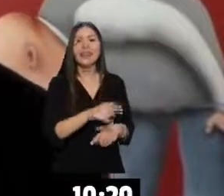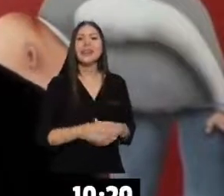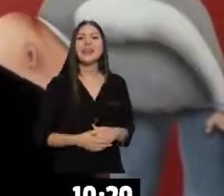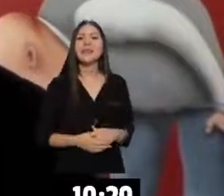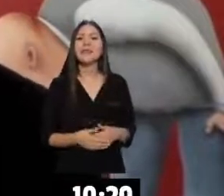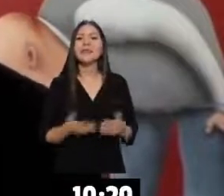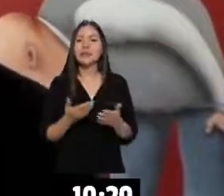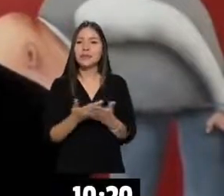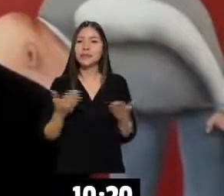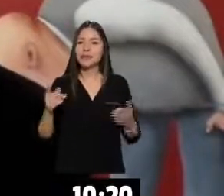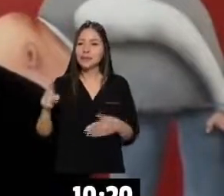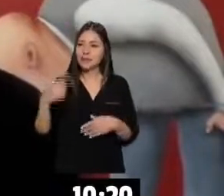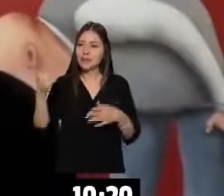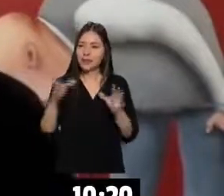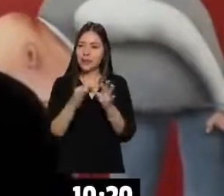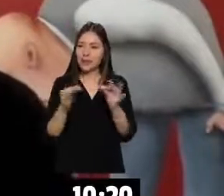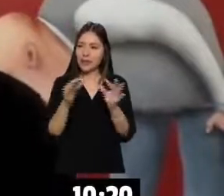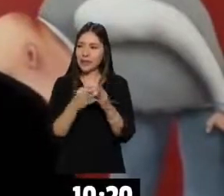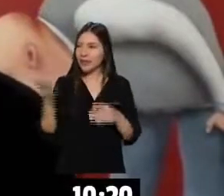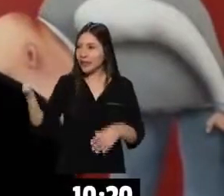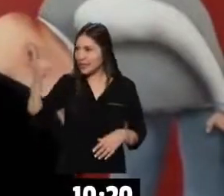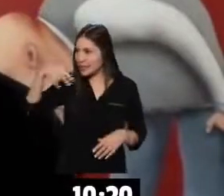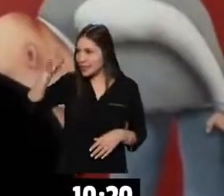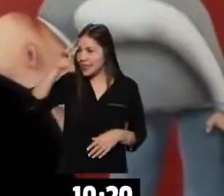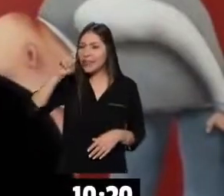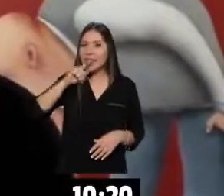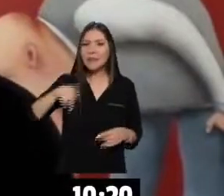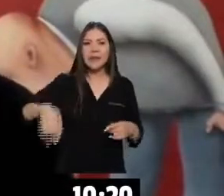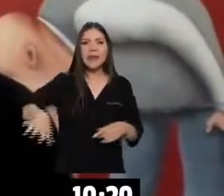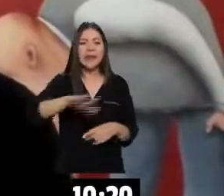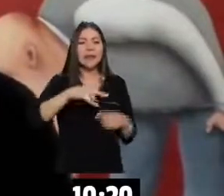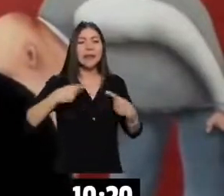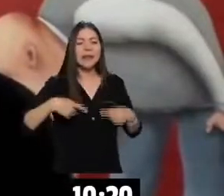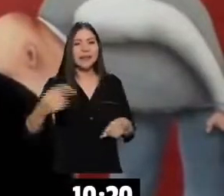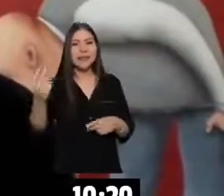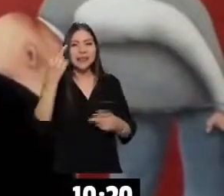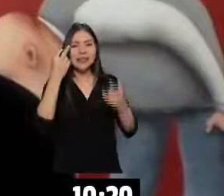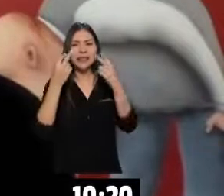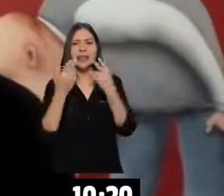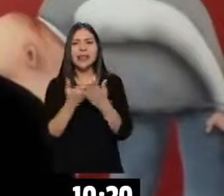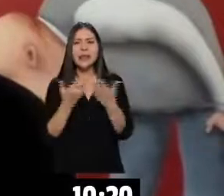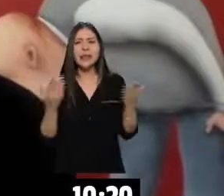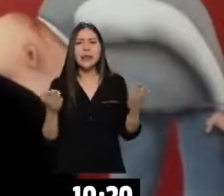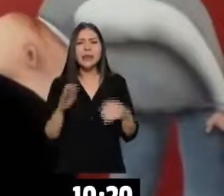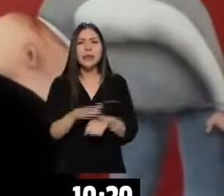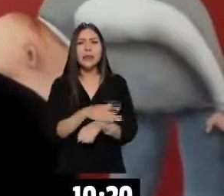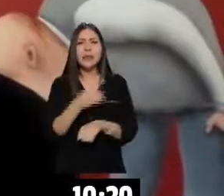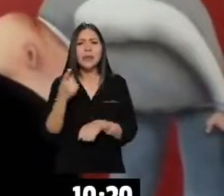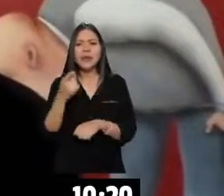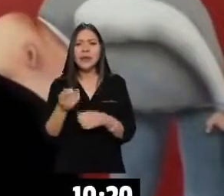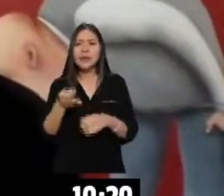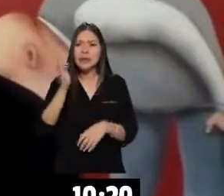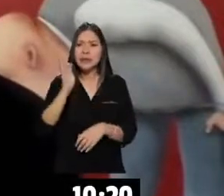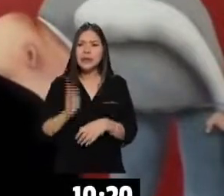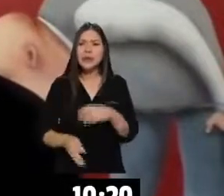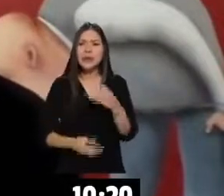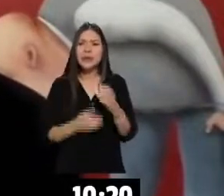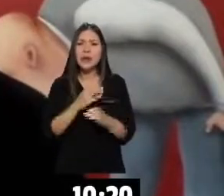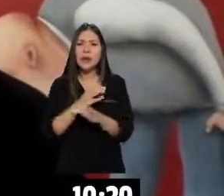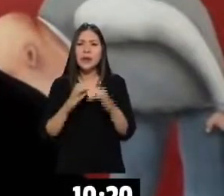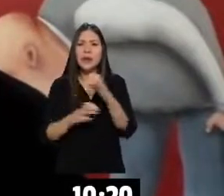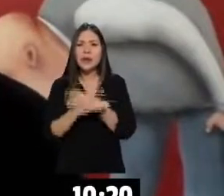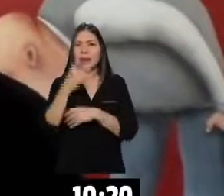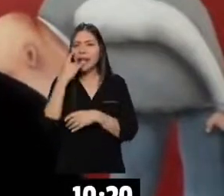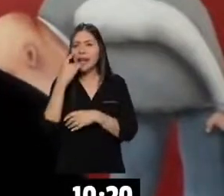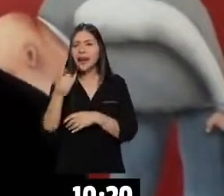inútil y a nuestro amado público, ¿por qué le entró ahora unas cosas tan raras, señor Arau? Platíquenos.